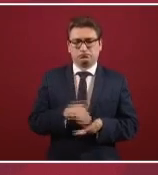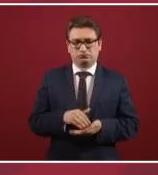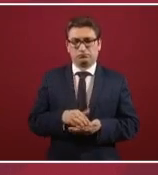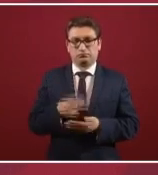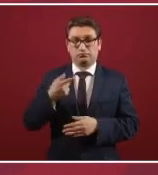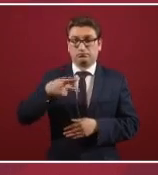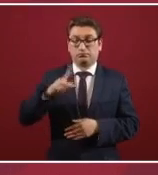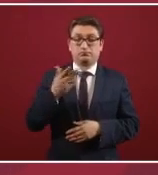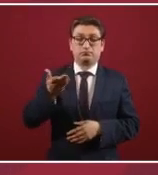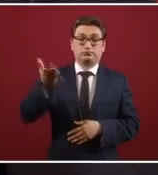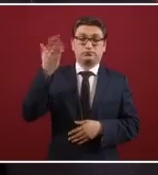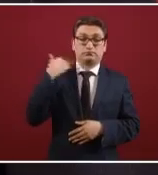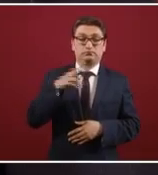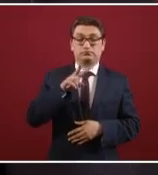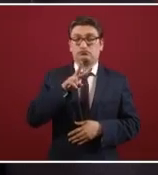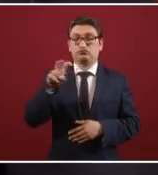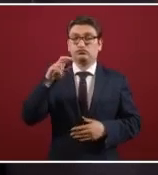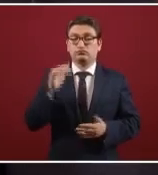pero eran 200.000